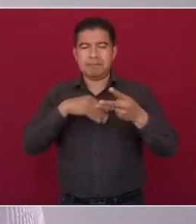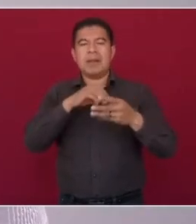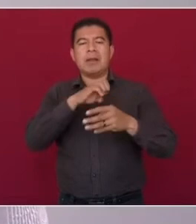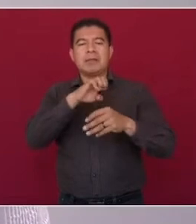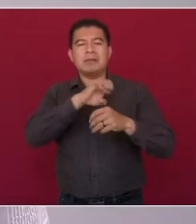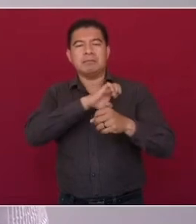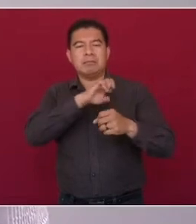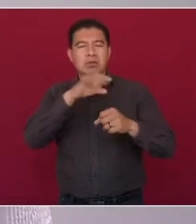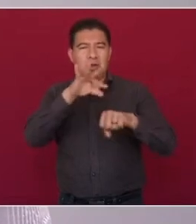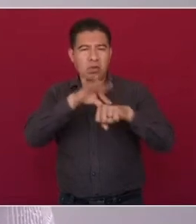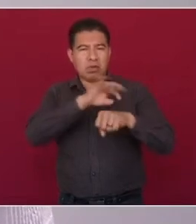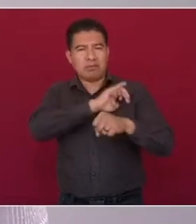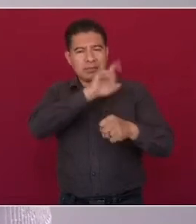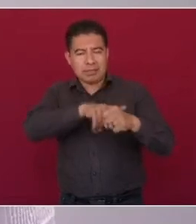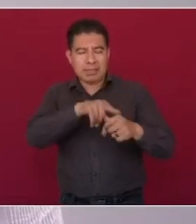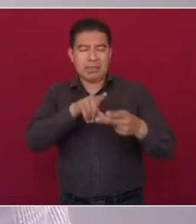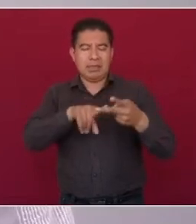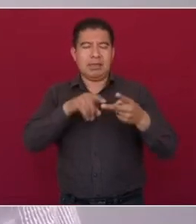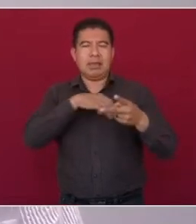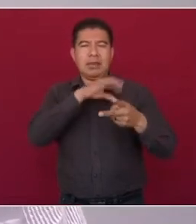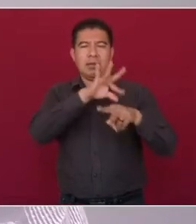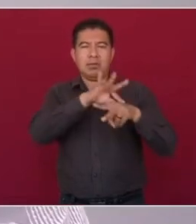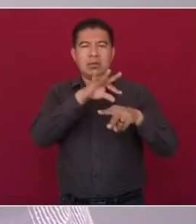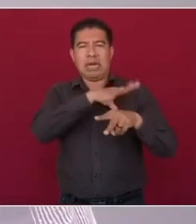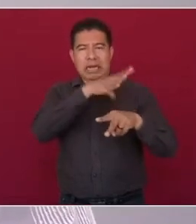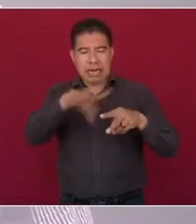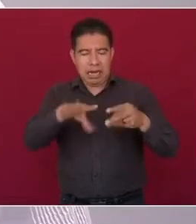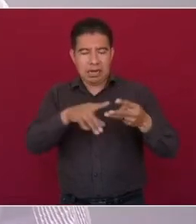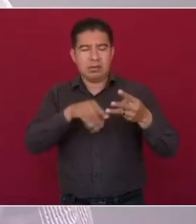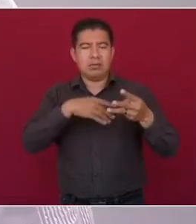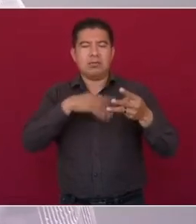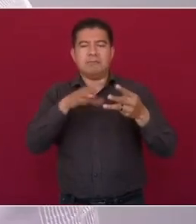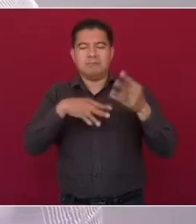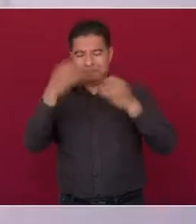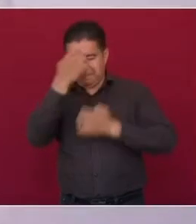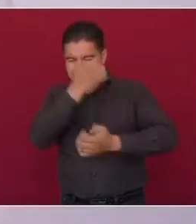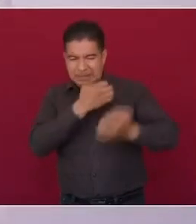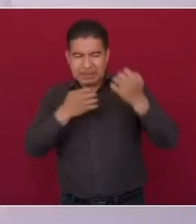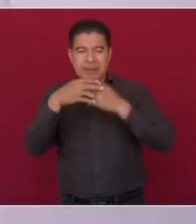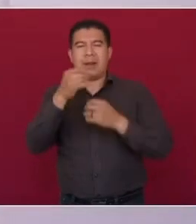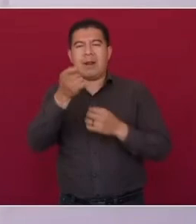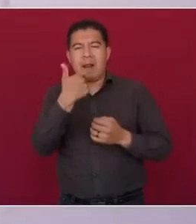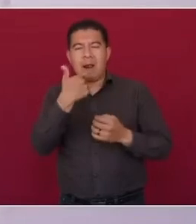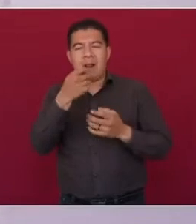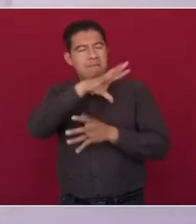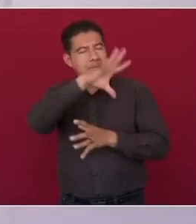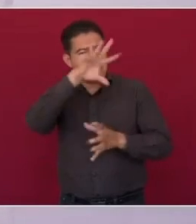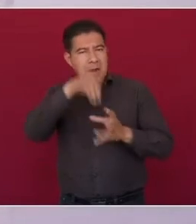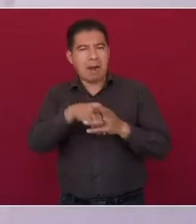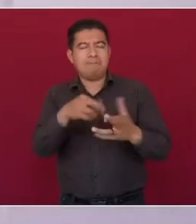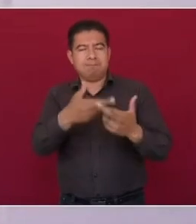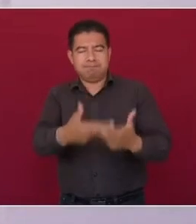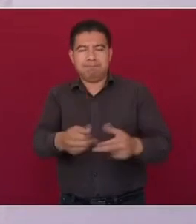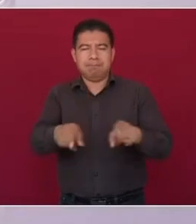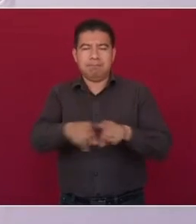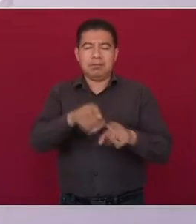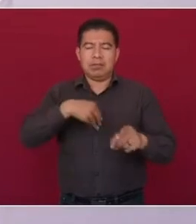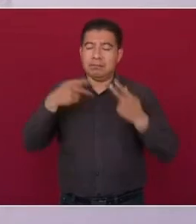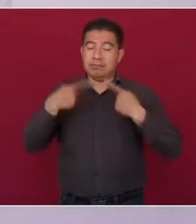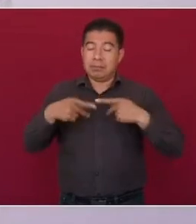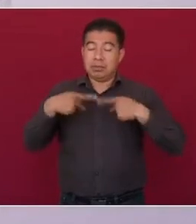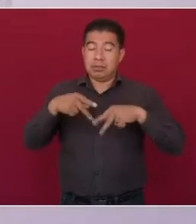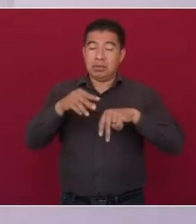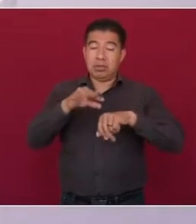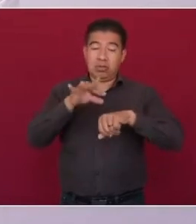especialistas, con medicamentos suficientes y estudios clínicos, y con todo el personal médico, porque